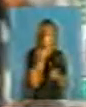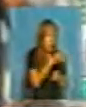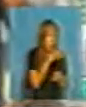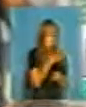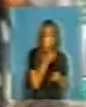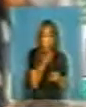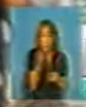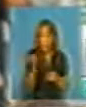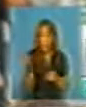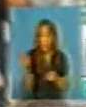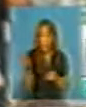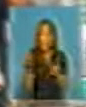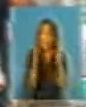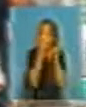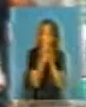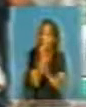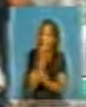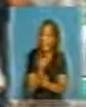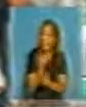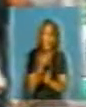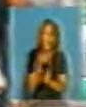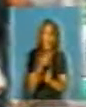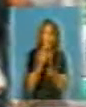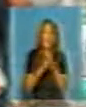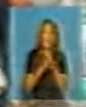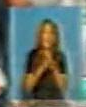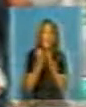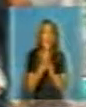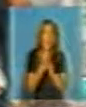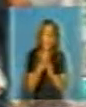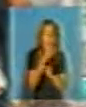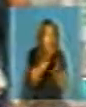varios lugares que estaban sucediéndose por problemas, pero hemos ido solucionando.